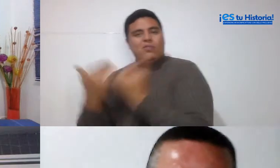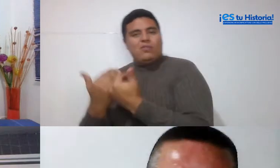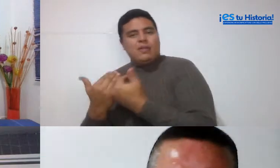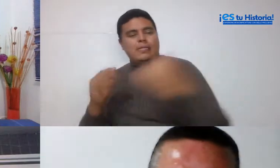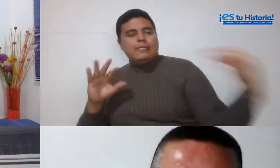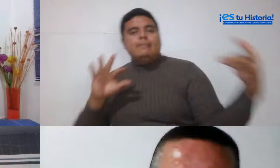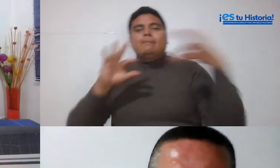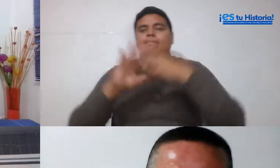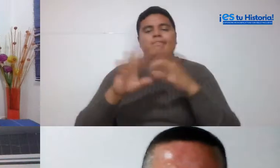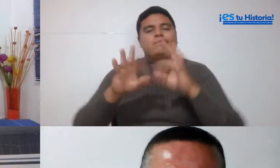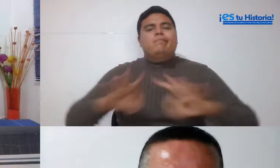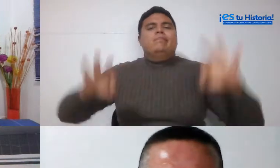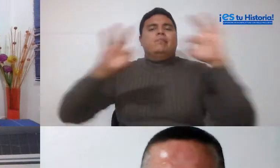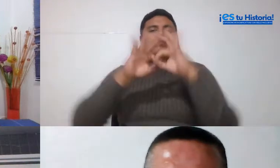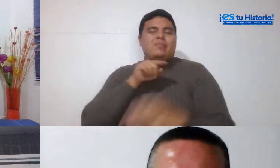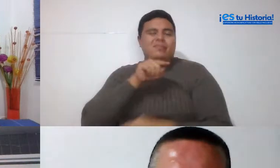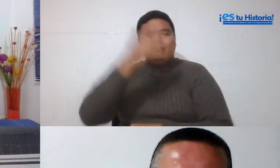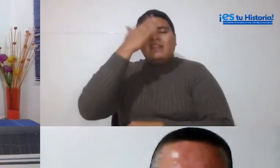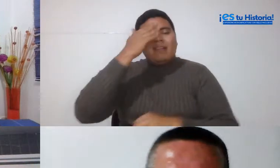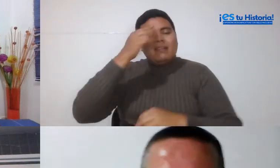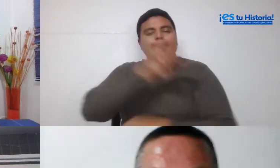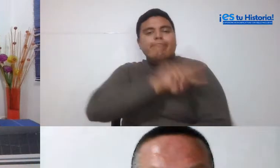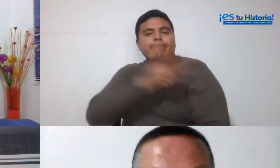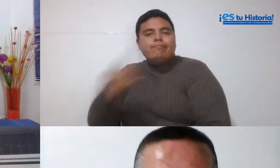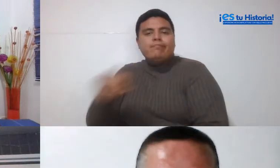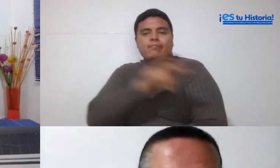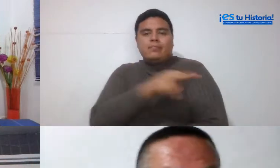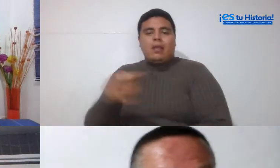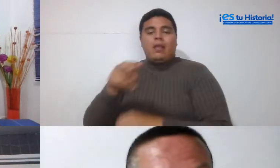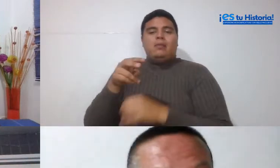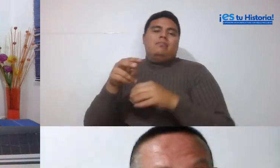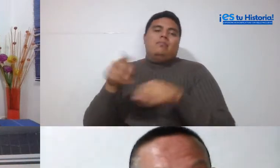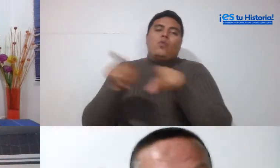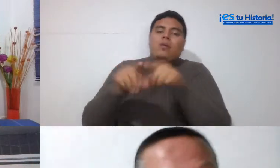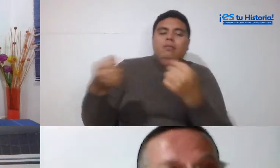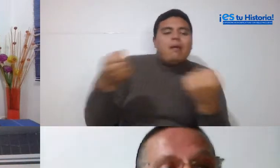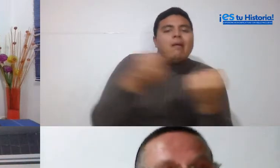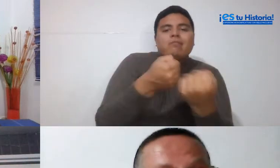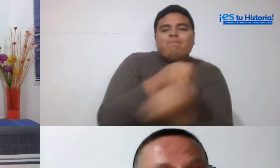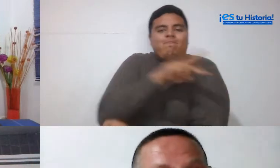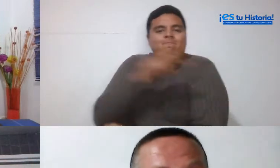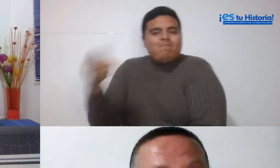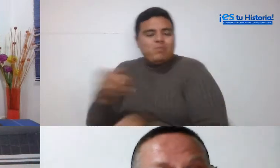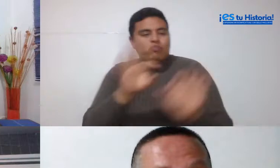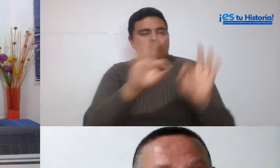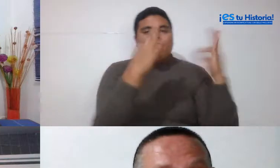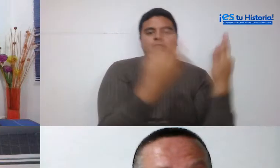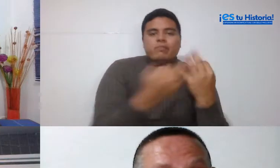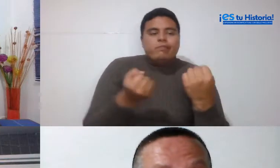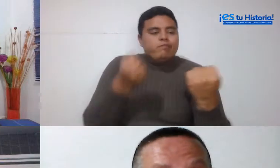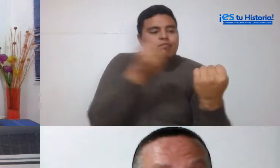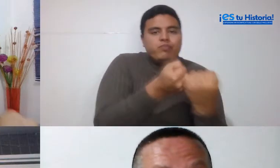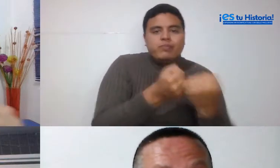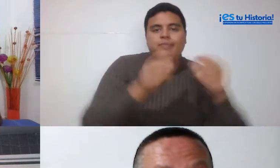Y esto nos lleva a que haya un apoyo permanente, estructural y social con las familias de nuestra comunidad educativa.